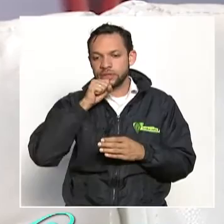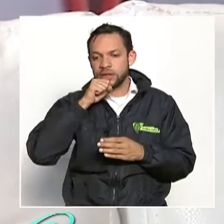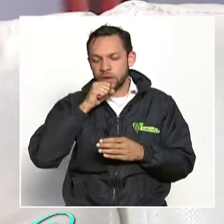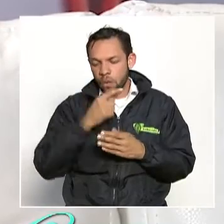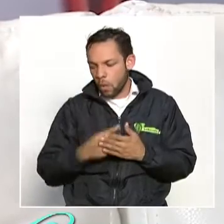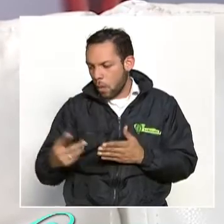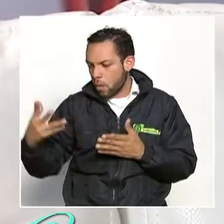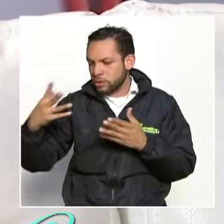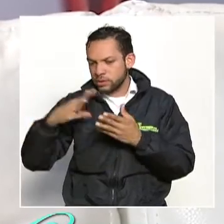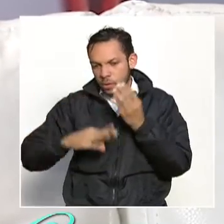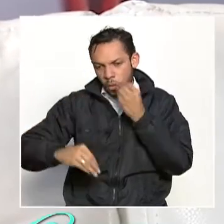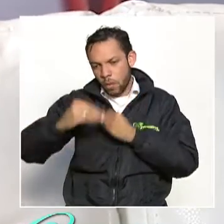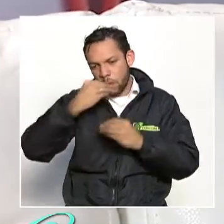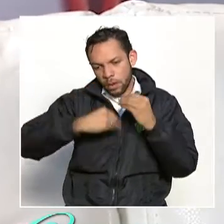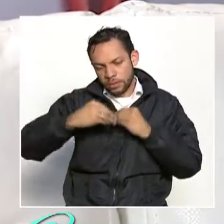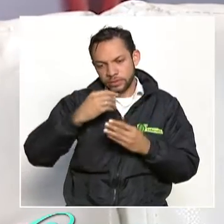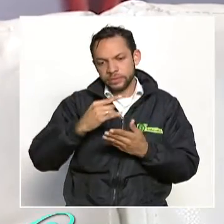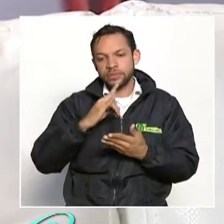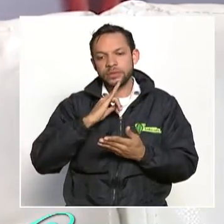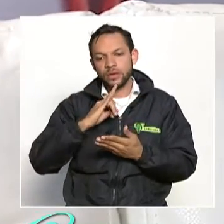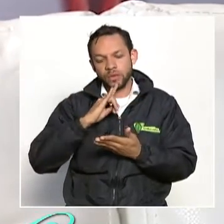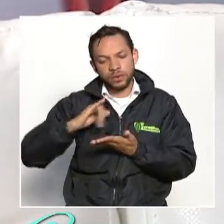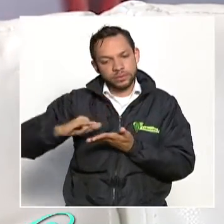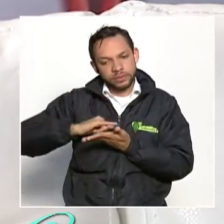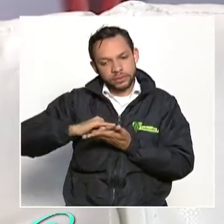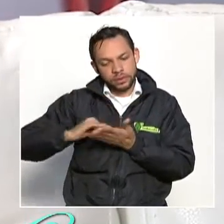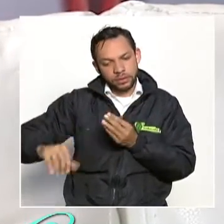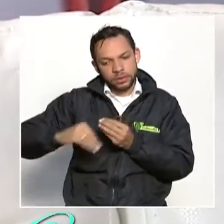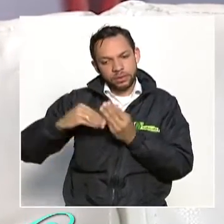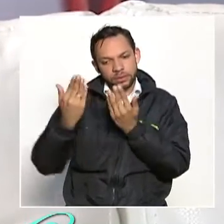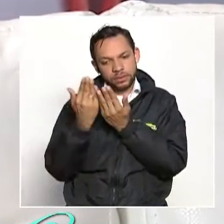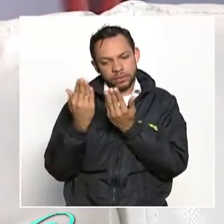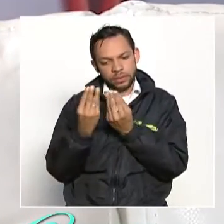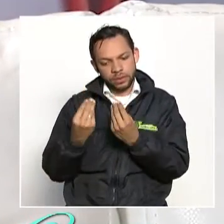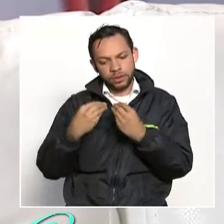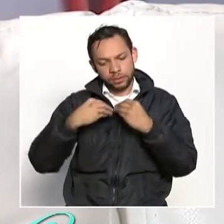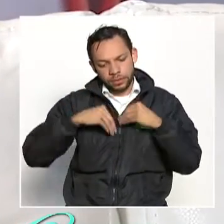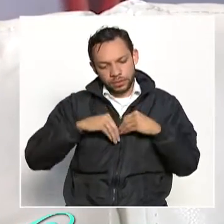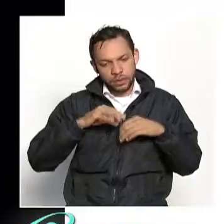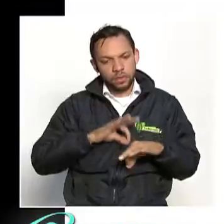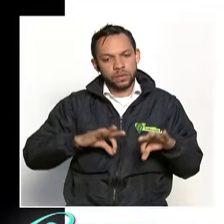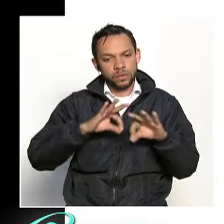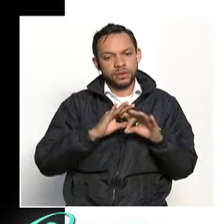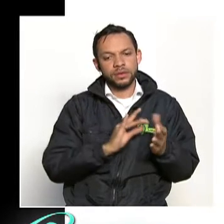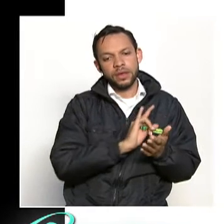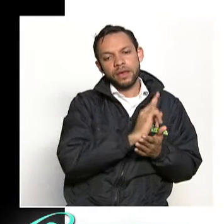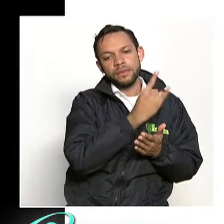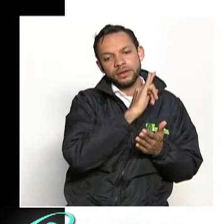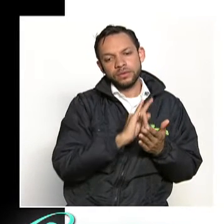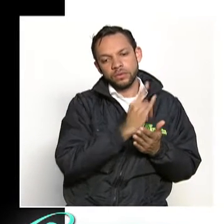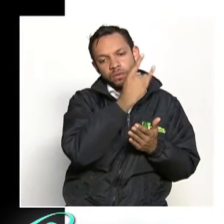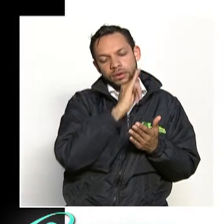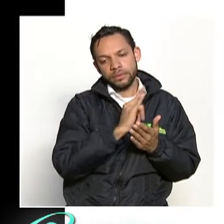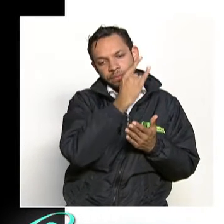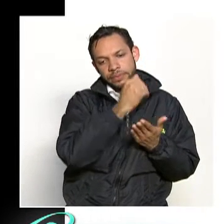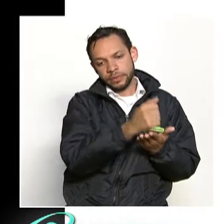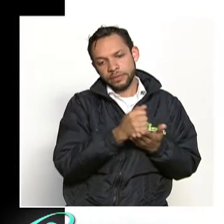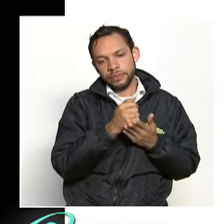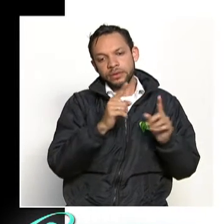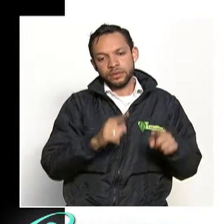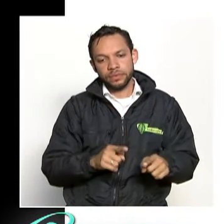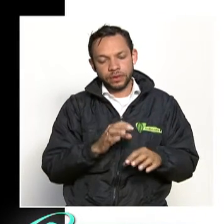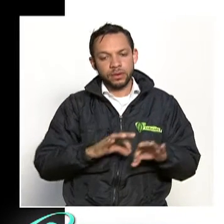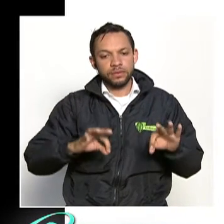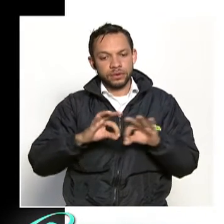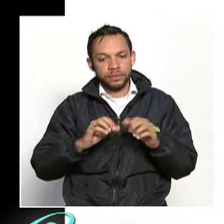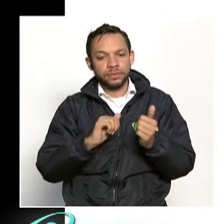Universidad de Harvard y de los grandes nutriólogos. Eso debe ser la base de la alimentación. Los vegetales acompañados de un buen